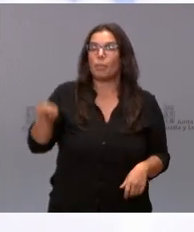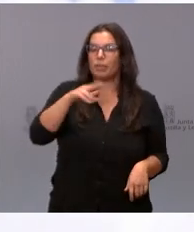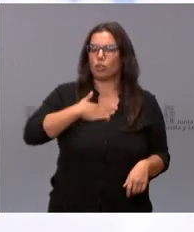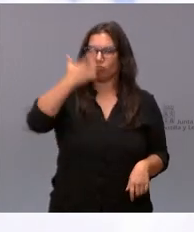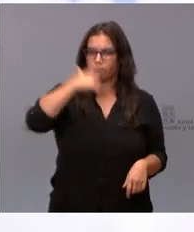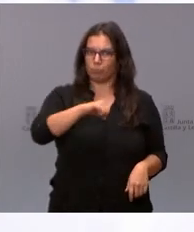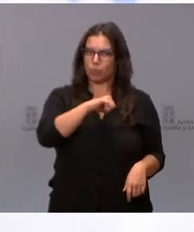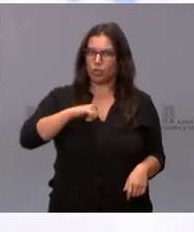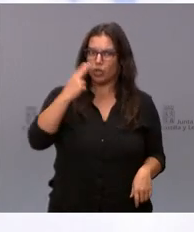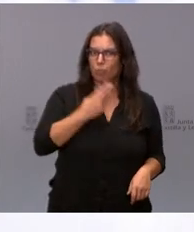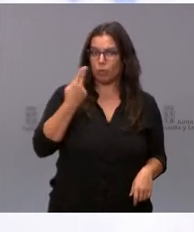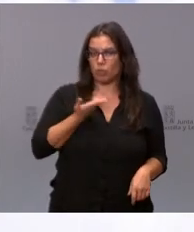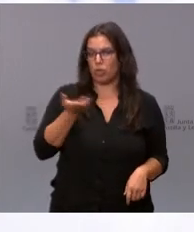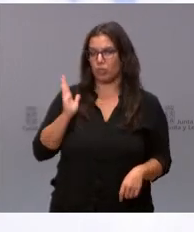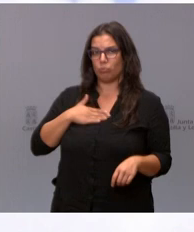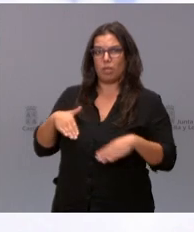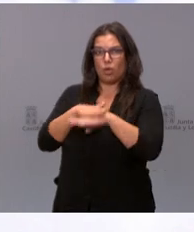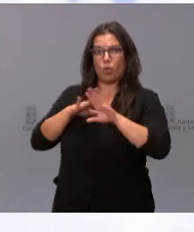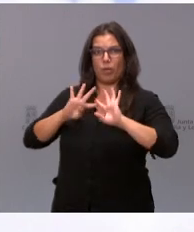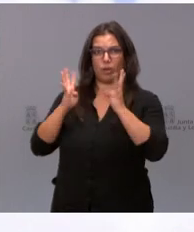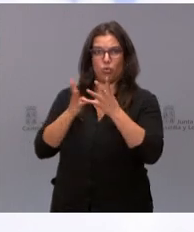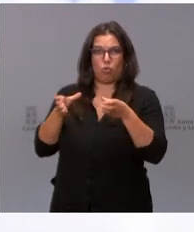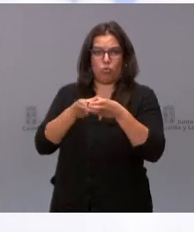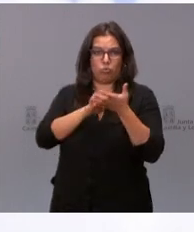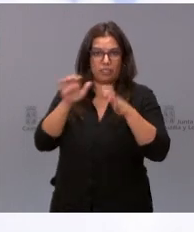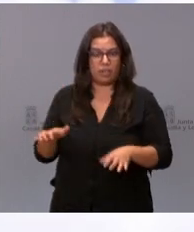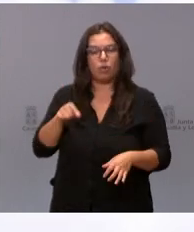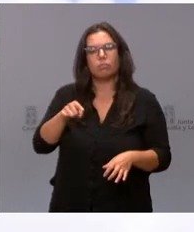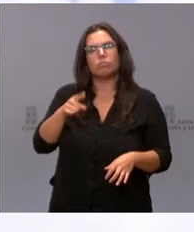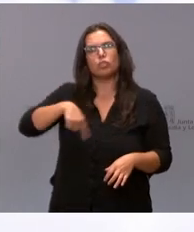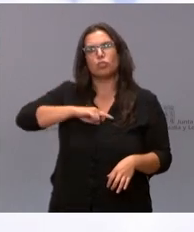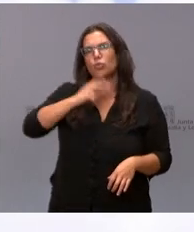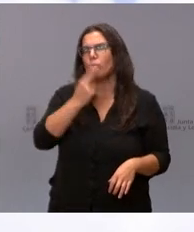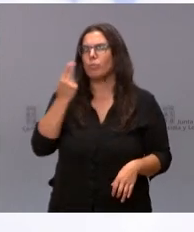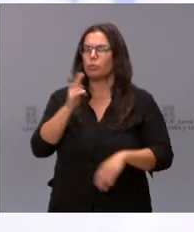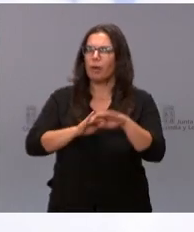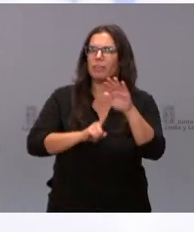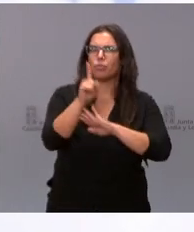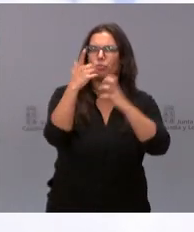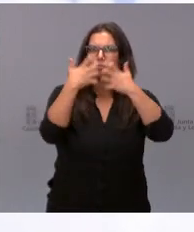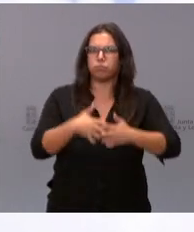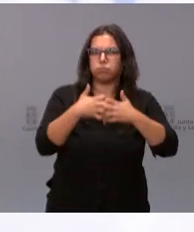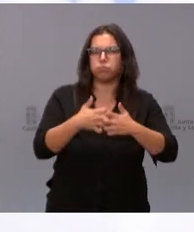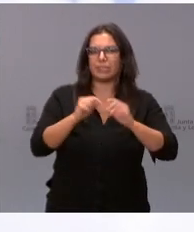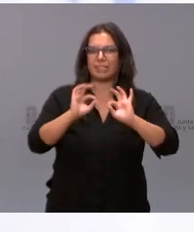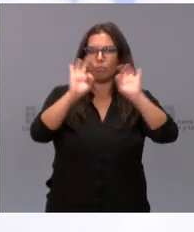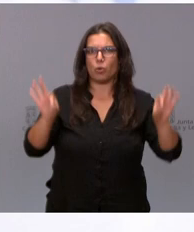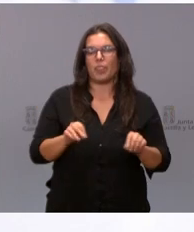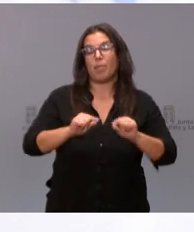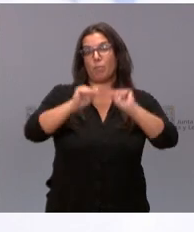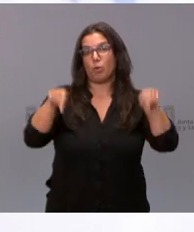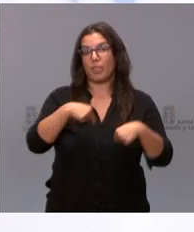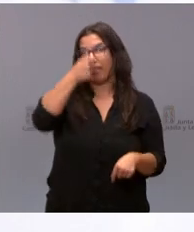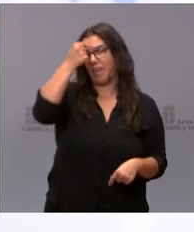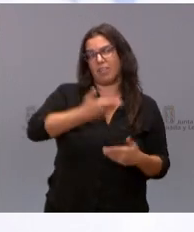y el de todo el gobierno de castilla y león' con el desarrollo industrial de la provincia de ávila y el de